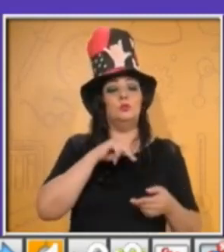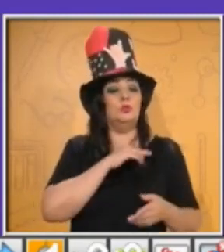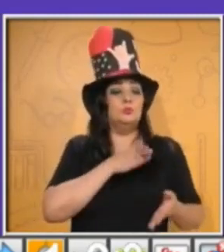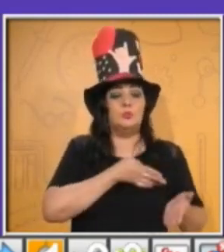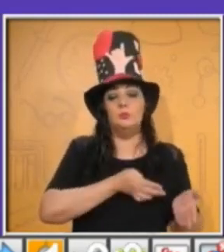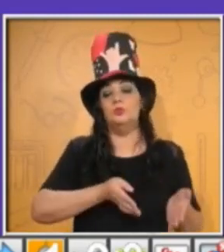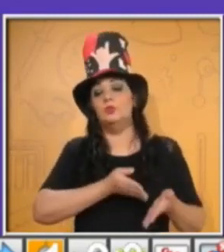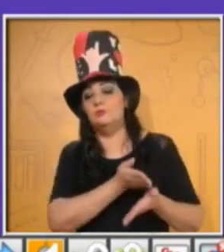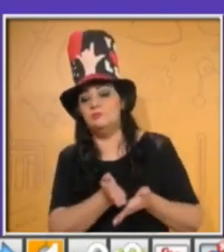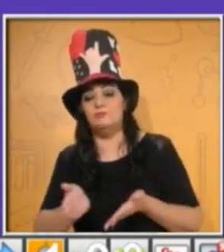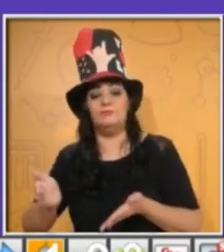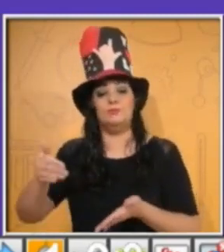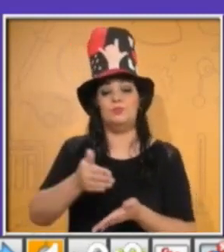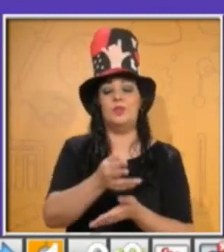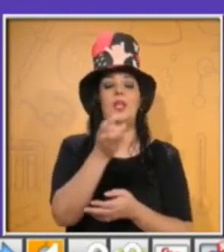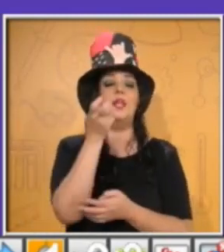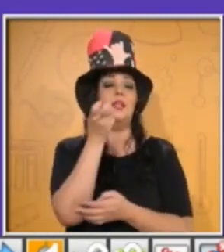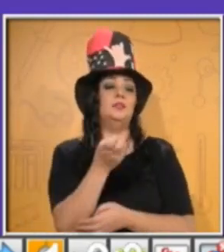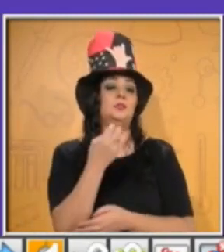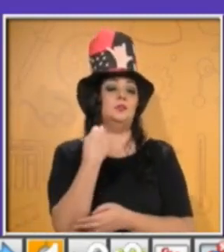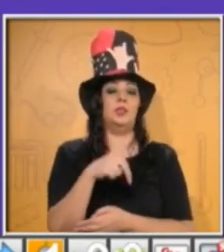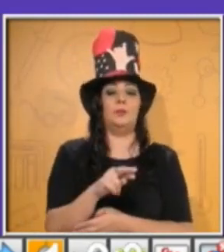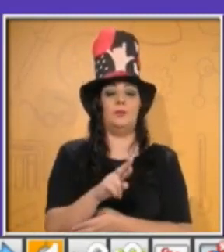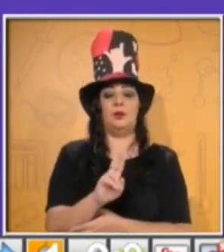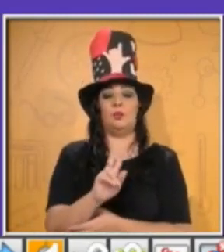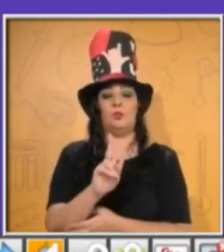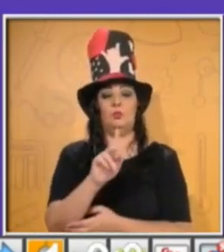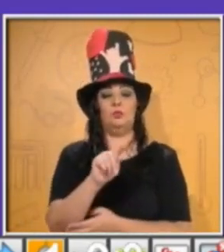otro, a esa se le llama ruta.